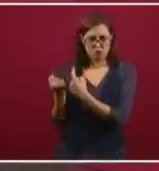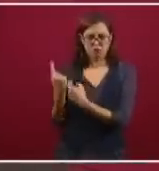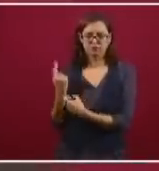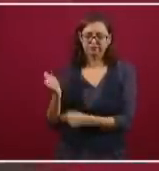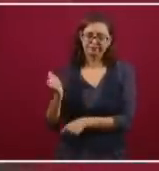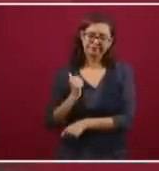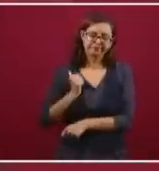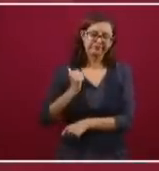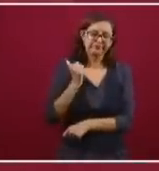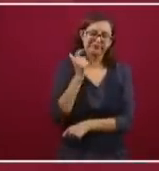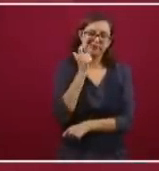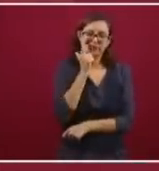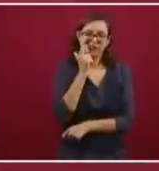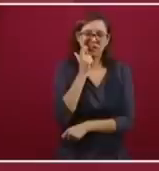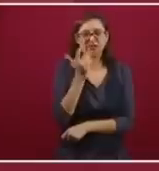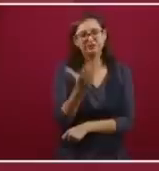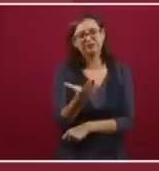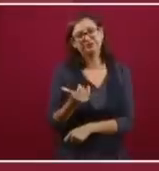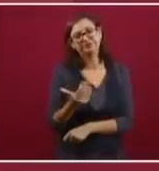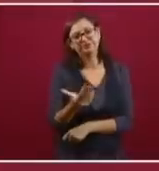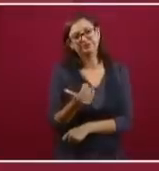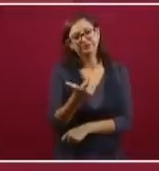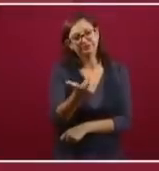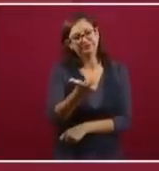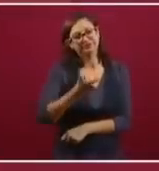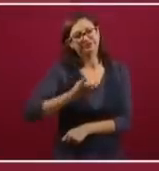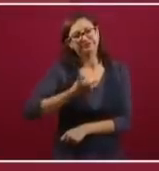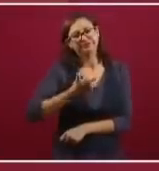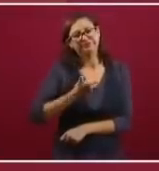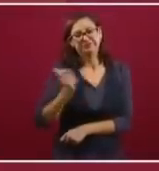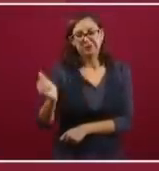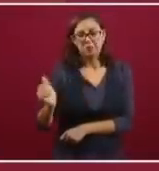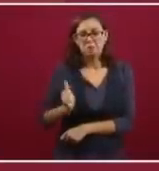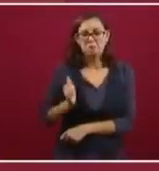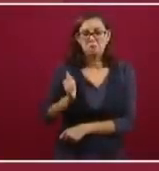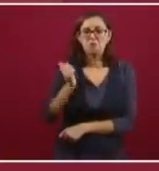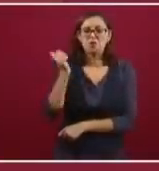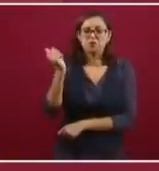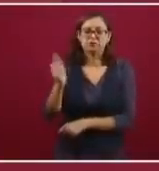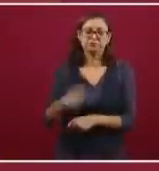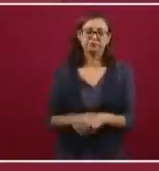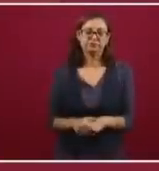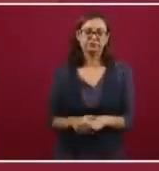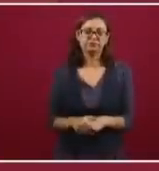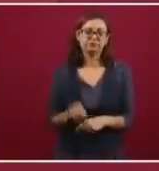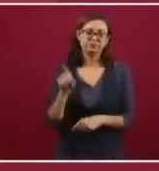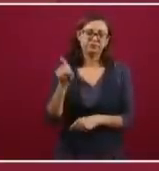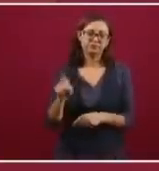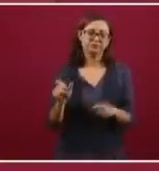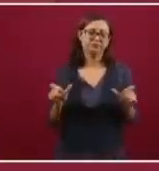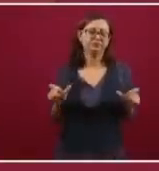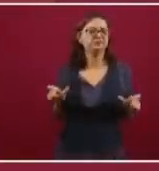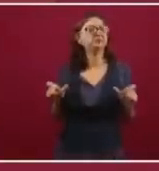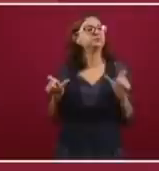quienes se aprovechan y toman la caseta para